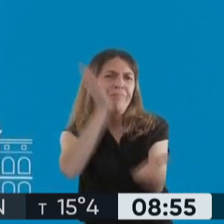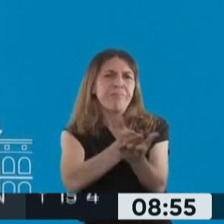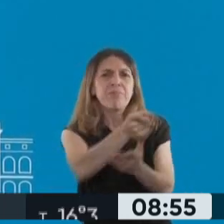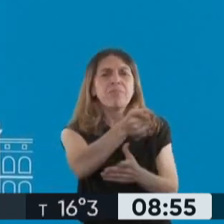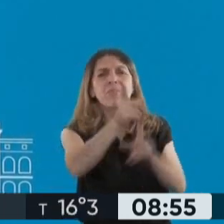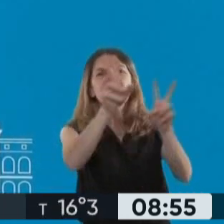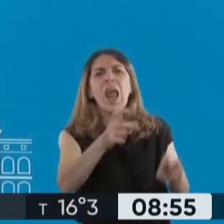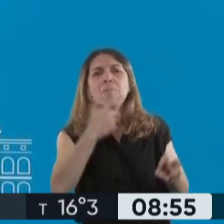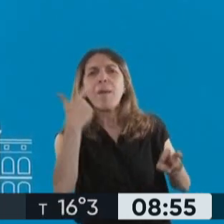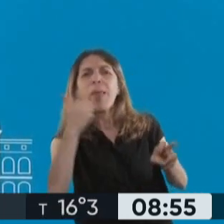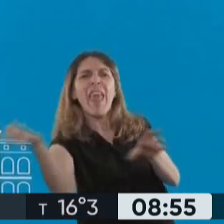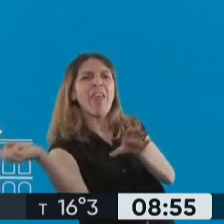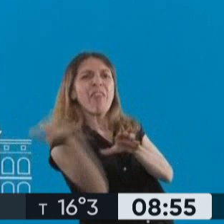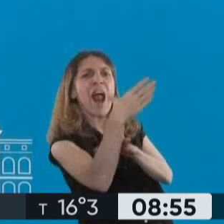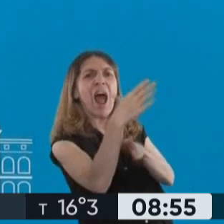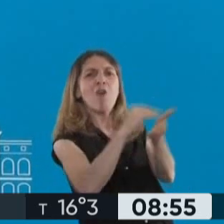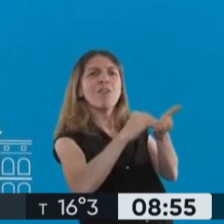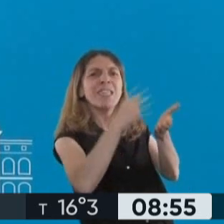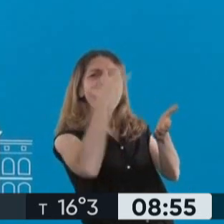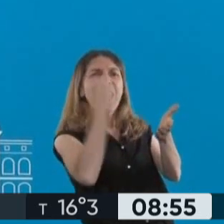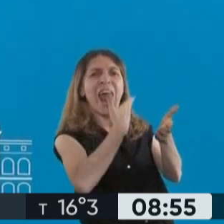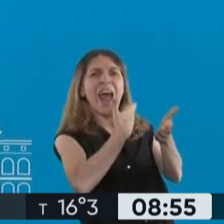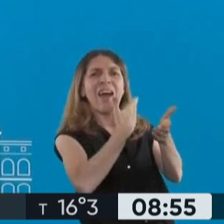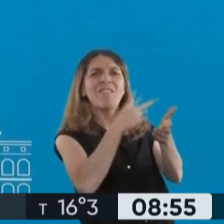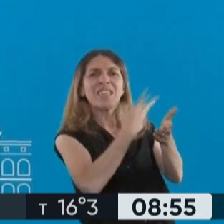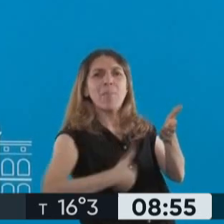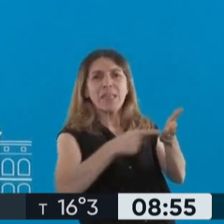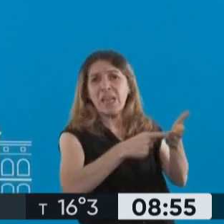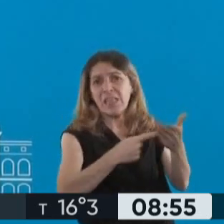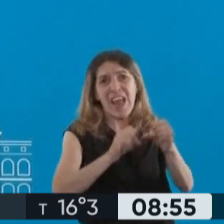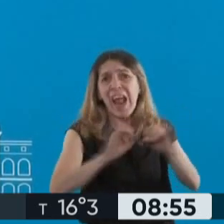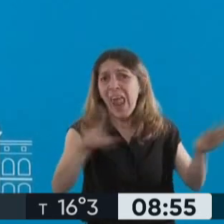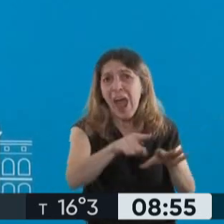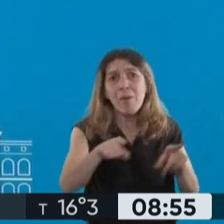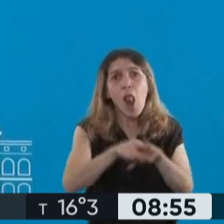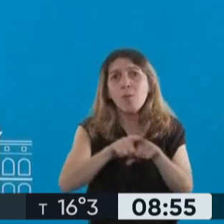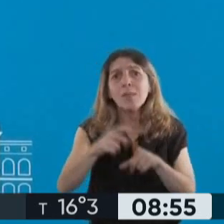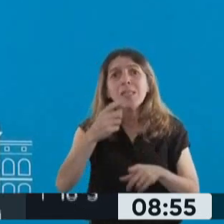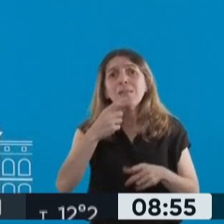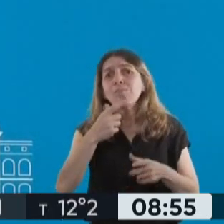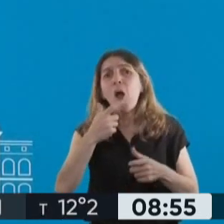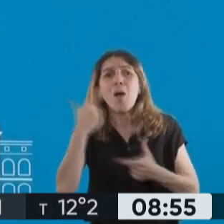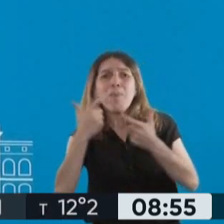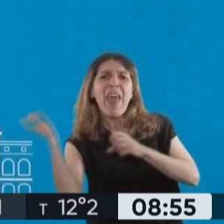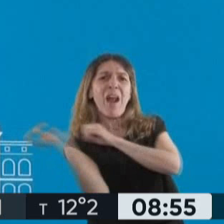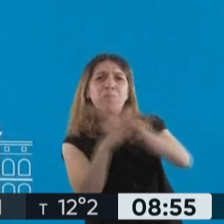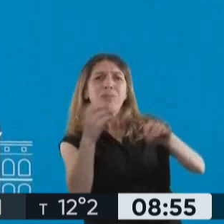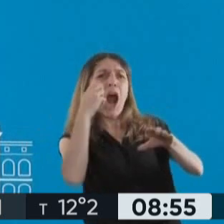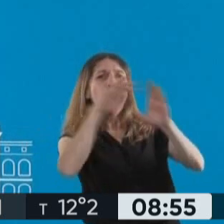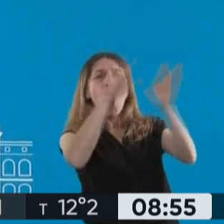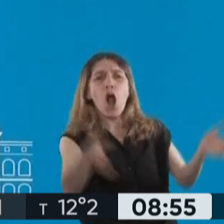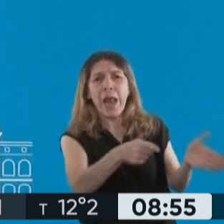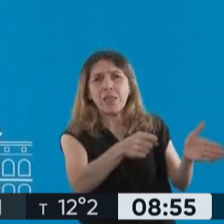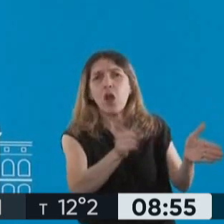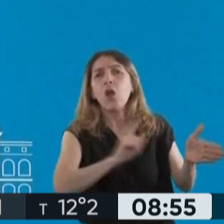la vicepresidenta. Nos parece un hecho muy grave, así como todo el ataque al Congreso. Y esto no quiere decir criminalizar para nada